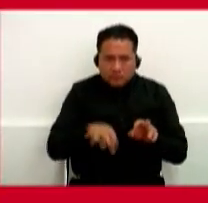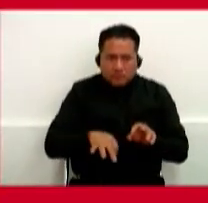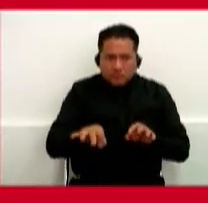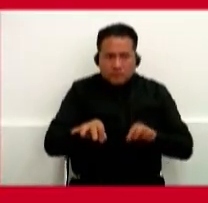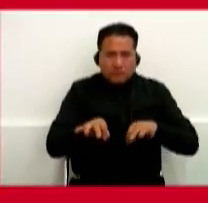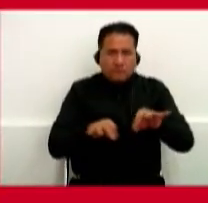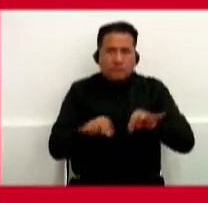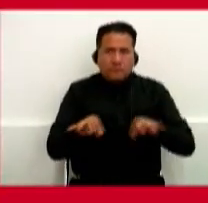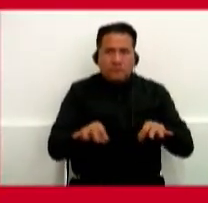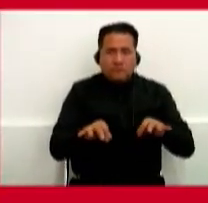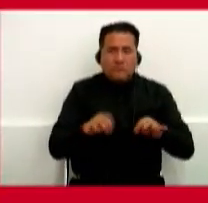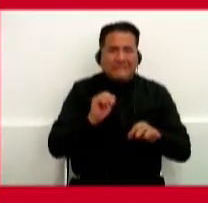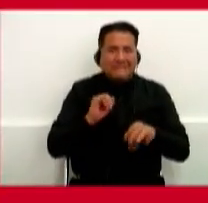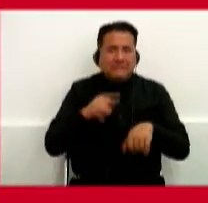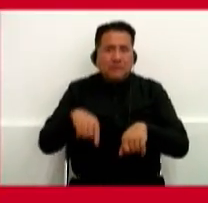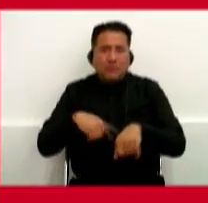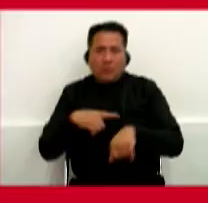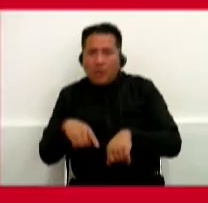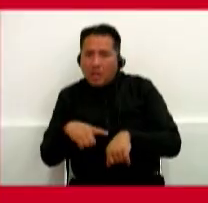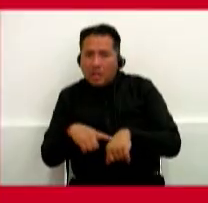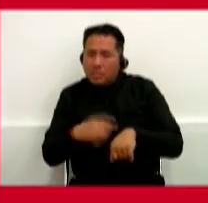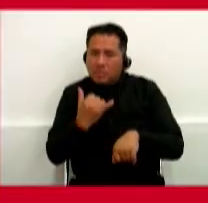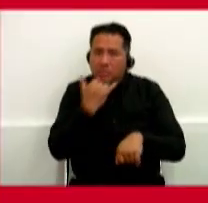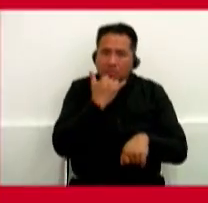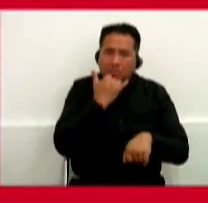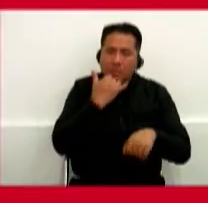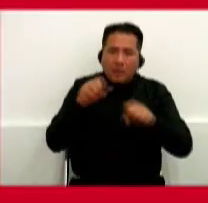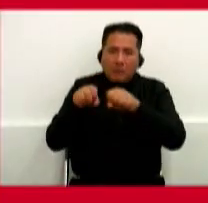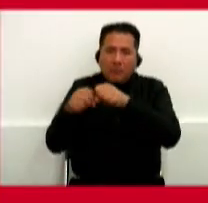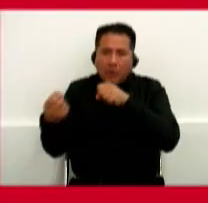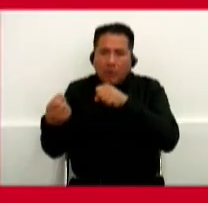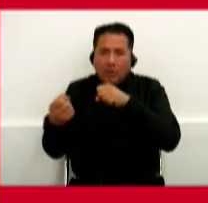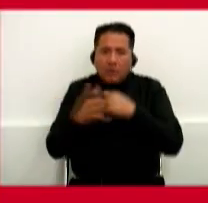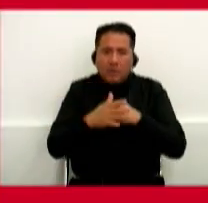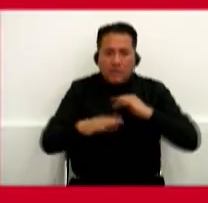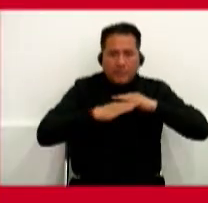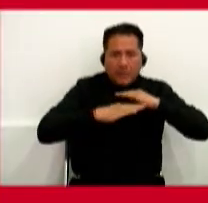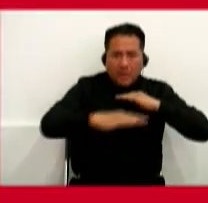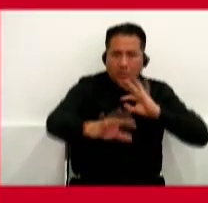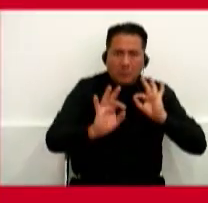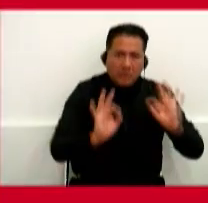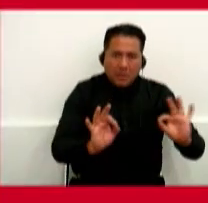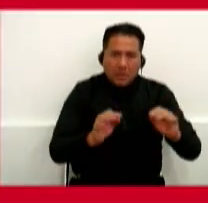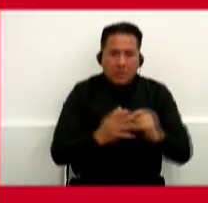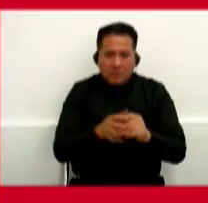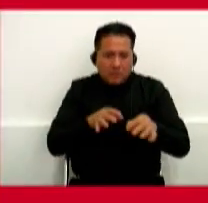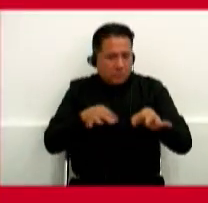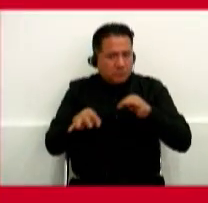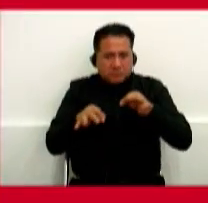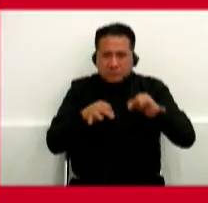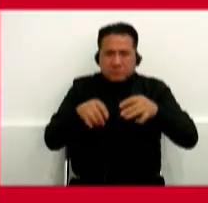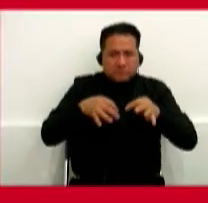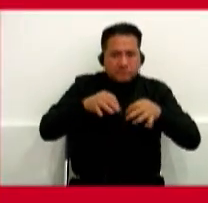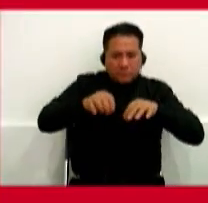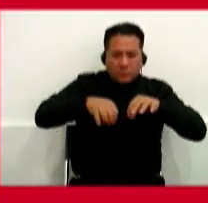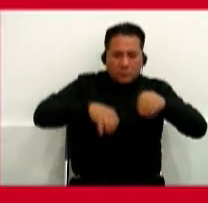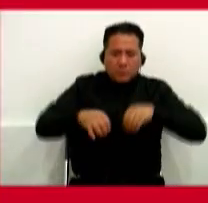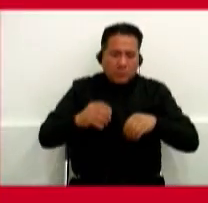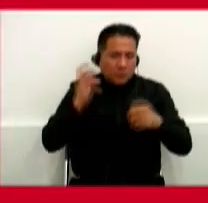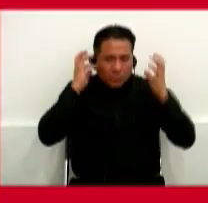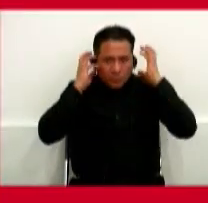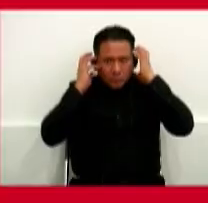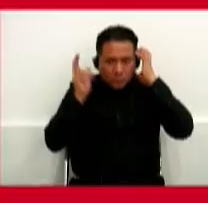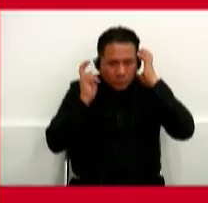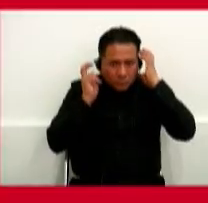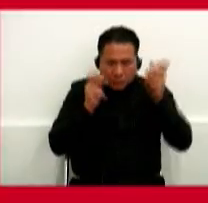nos demoramos, si la fragmentación está bien, si los pisos están nivelados, y con esta tecnología podemos gestionar y tomar